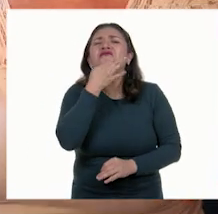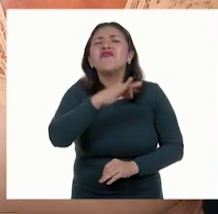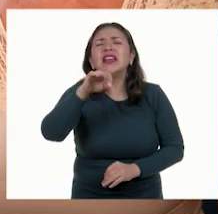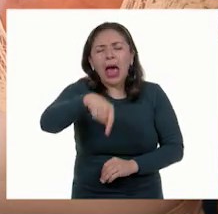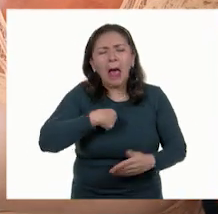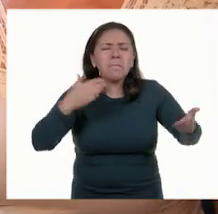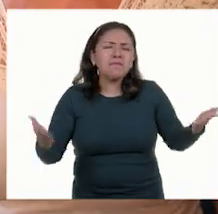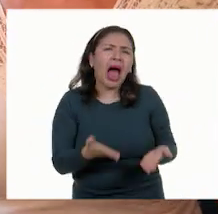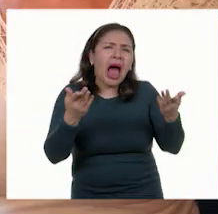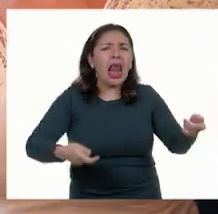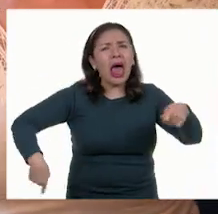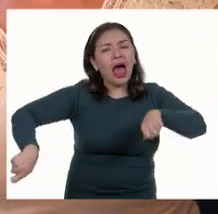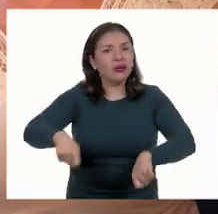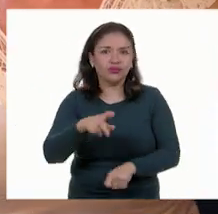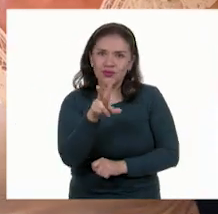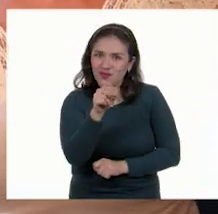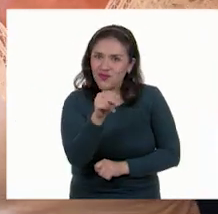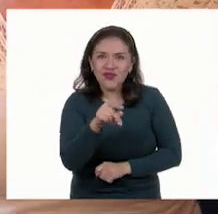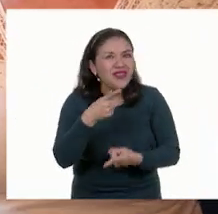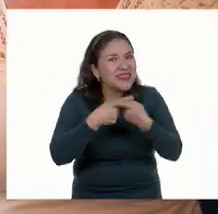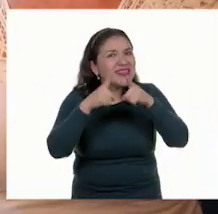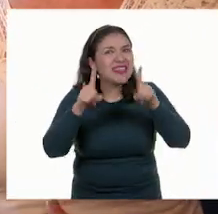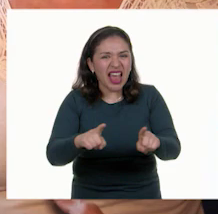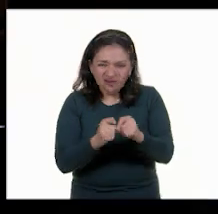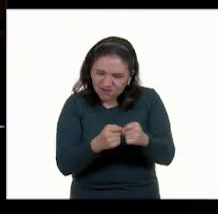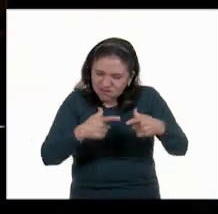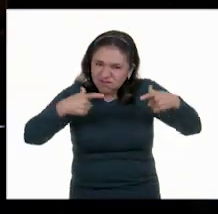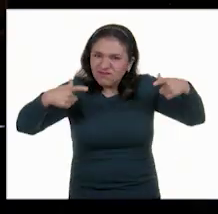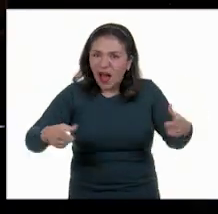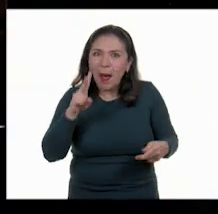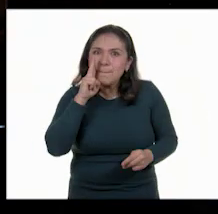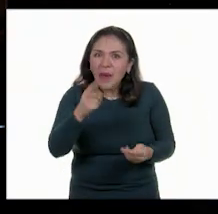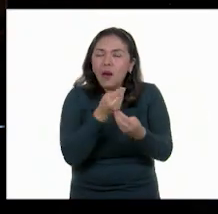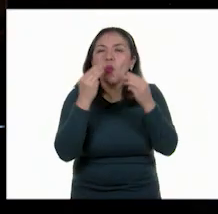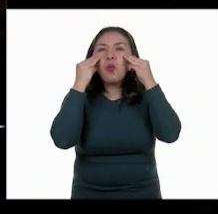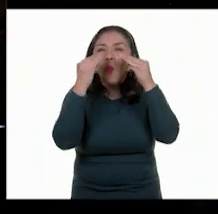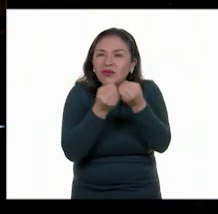aquí bailando, ¿no? Entonces se les daba otro volumen.